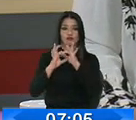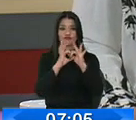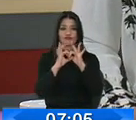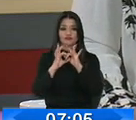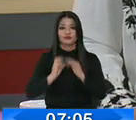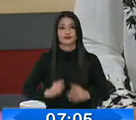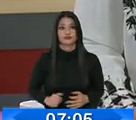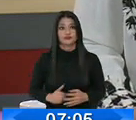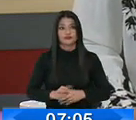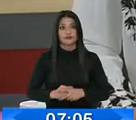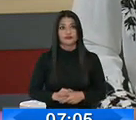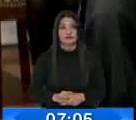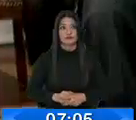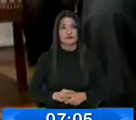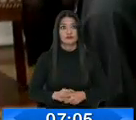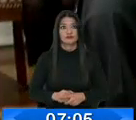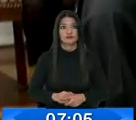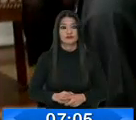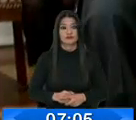bilaterales.